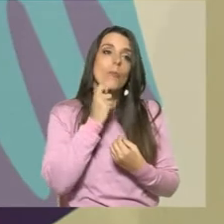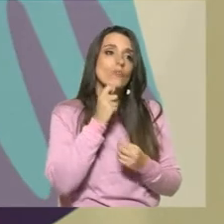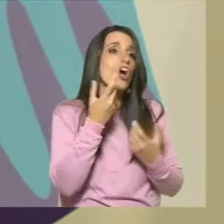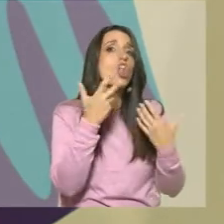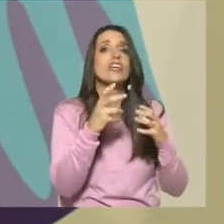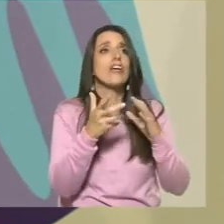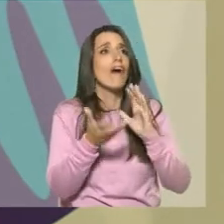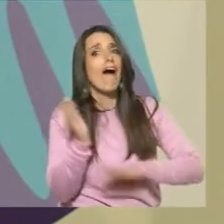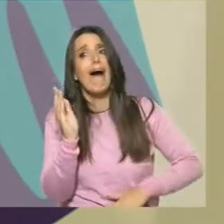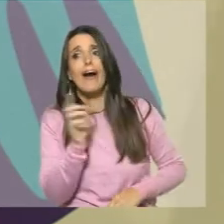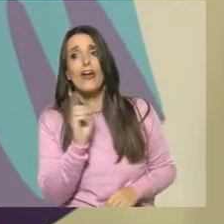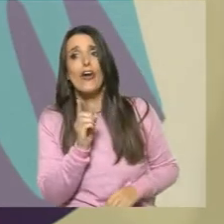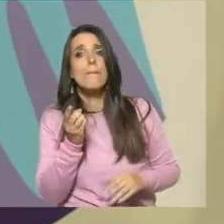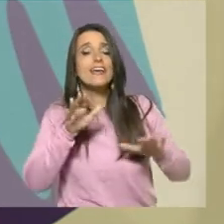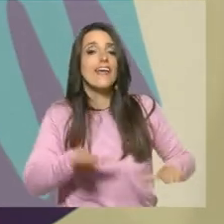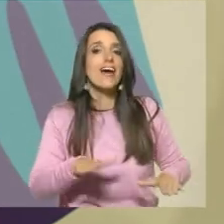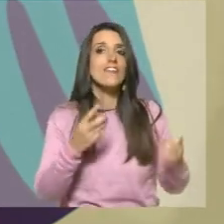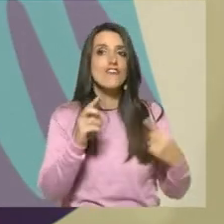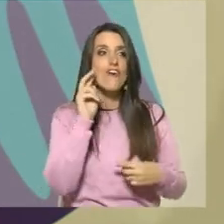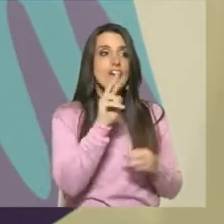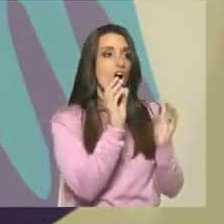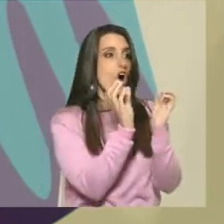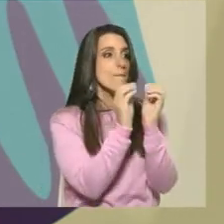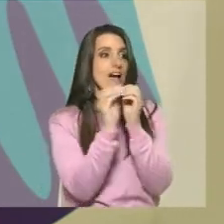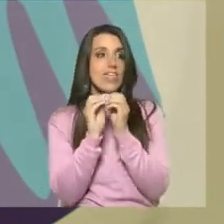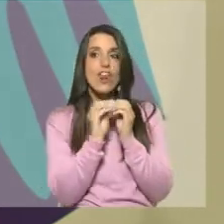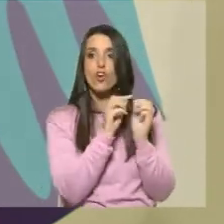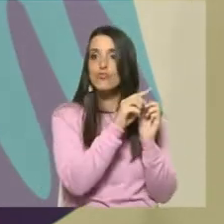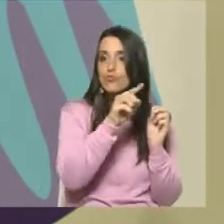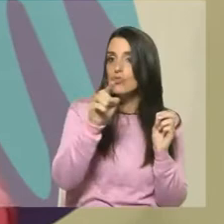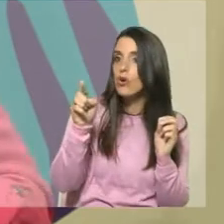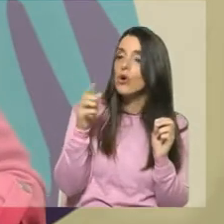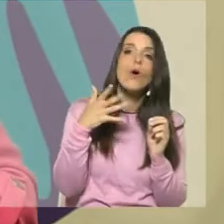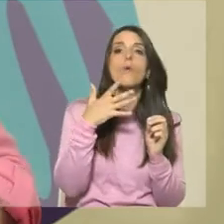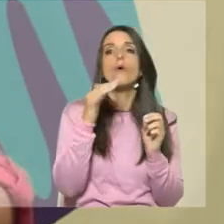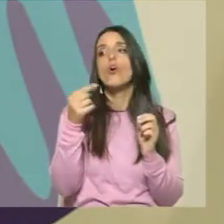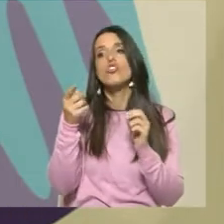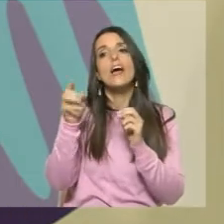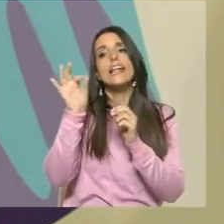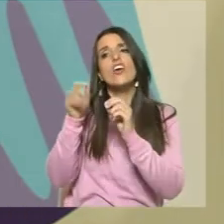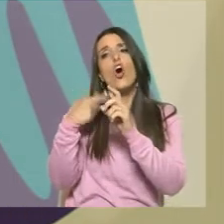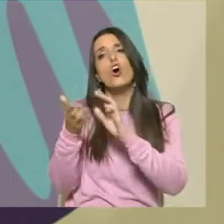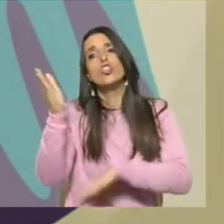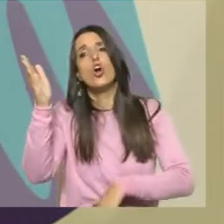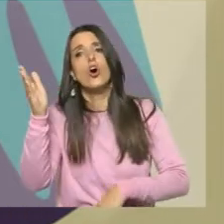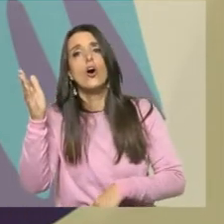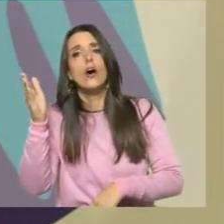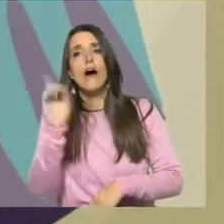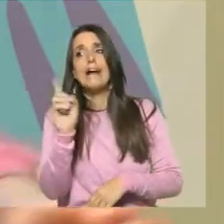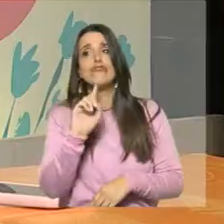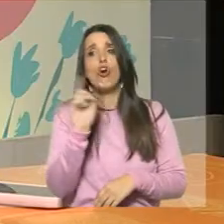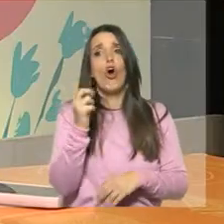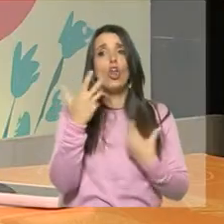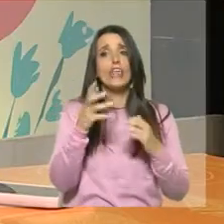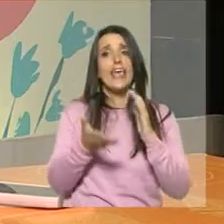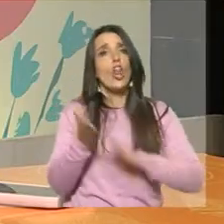quiere perder ese lugar. Totalmente. Y entonces yo veía a mis compañeros como capaz, bueno, iban por otro rumbo. Y yo decía, por favor, que no me toque a mí, viste,